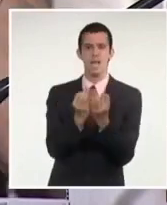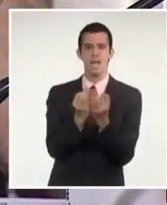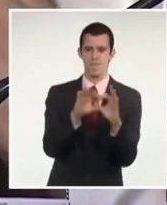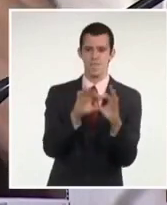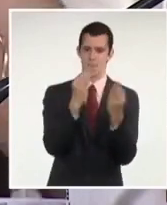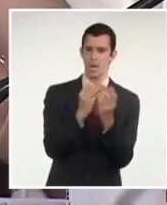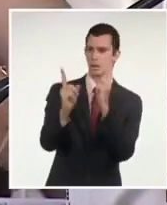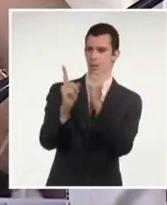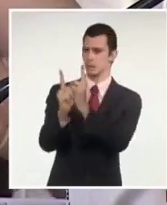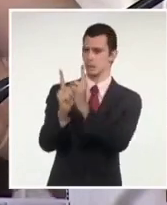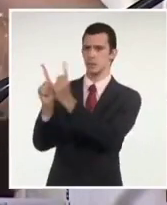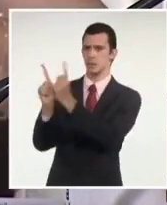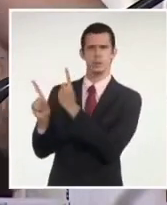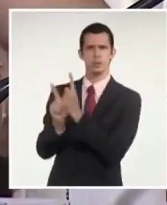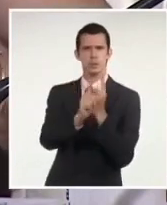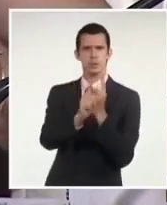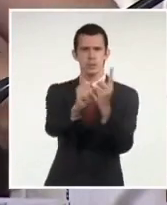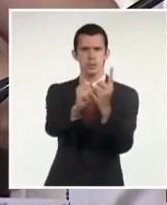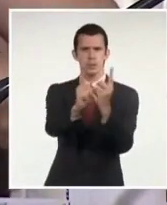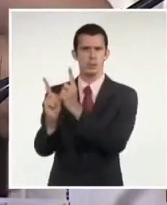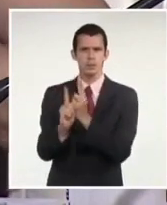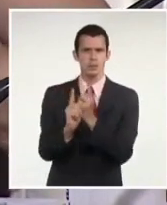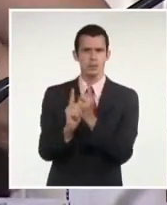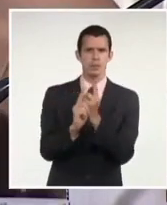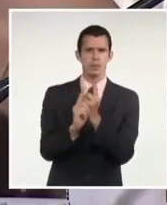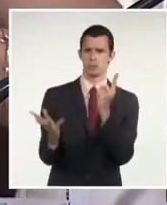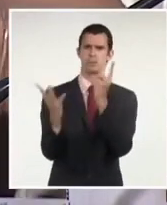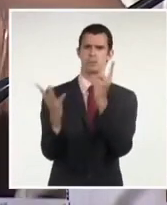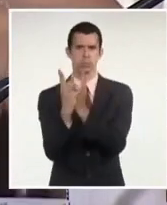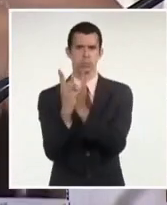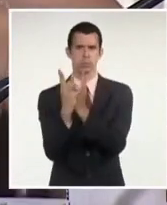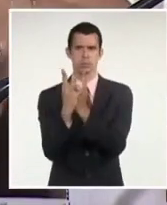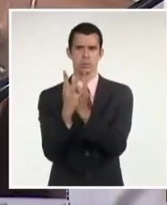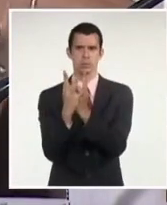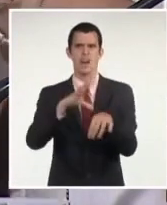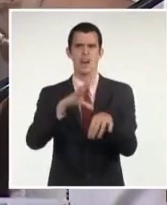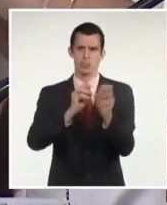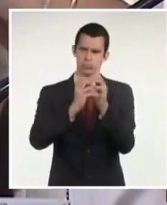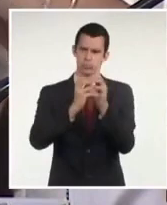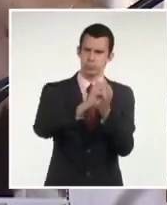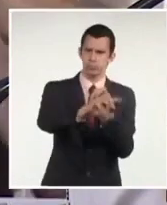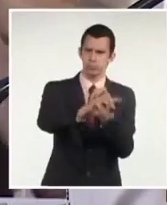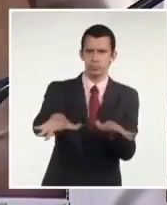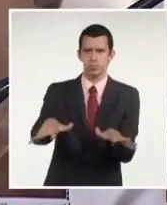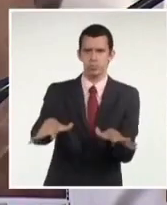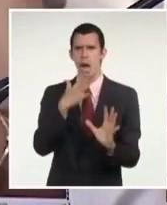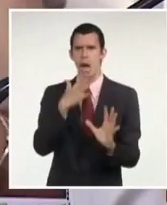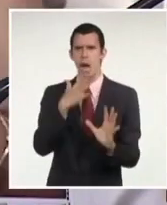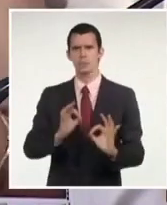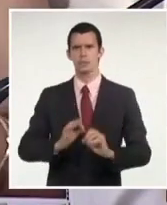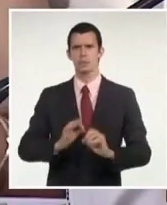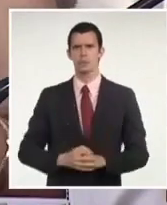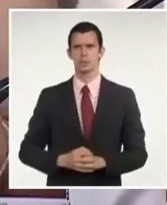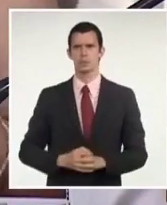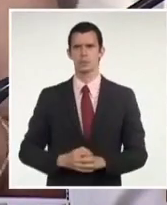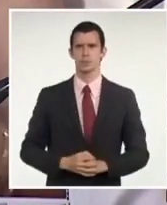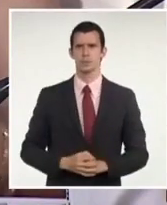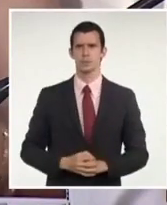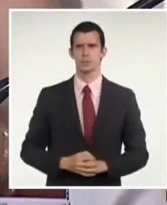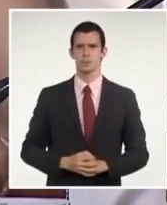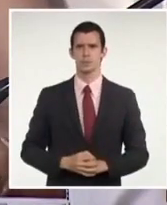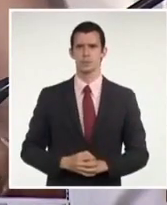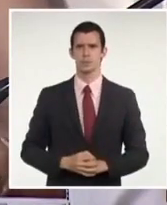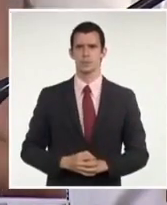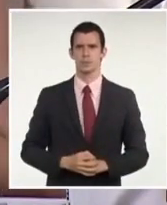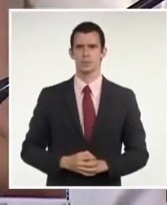¿A quién yo infecté? Es decir, antes de mí, deben haber 3, 4, 5, X personas donde ese